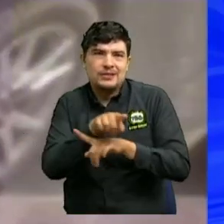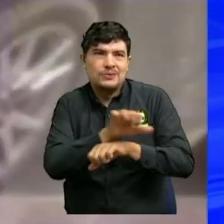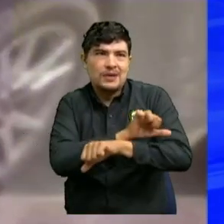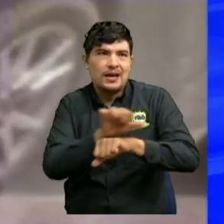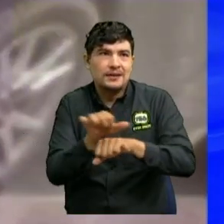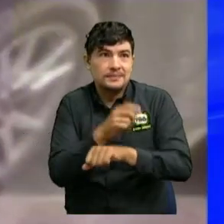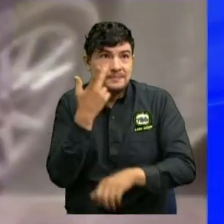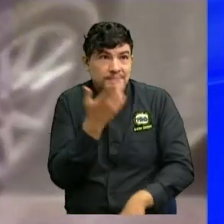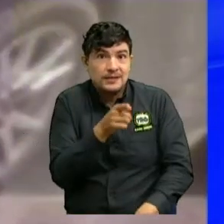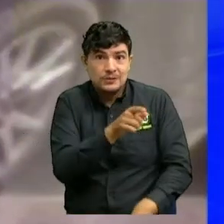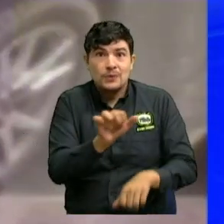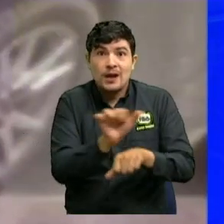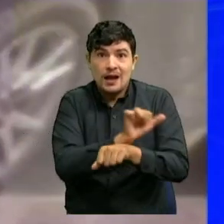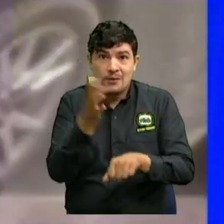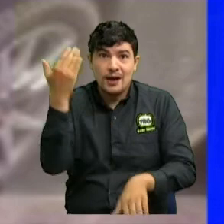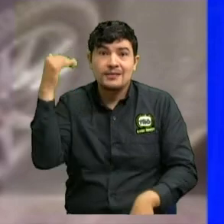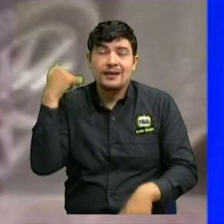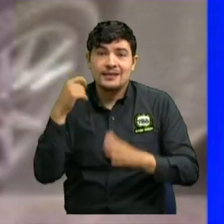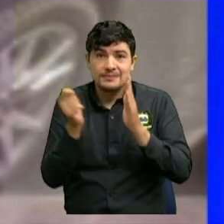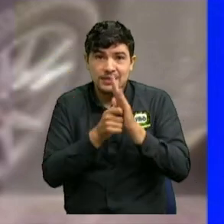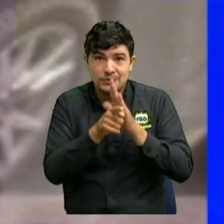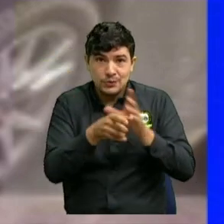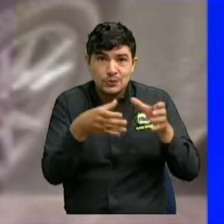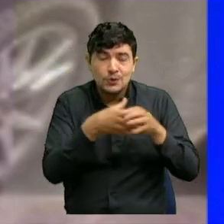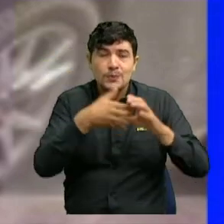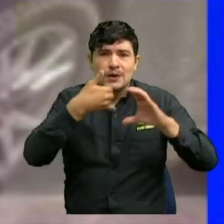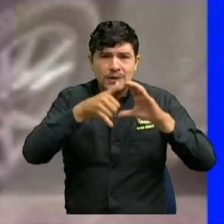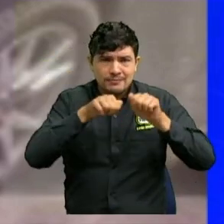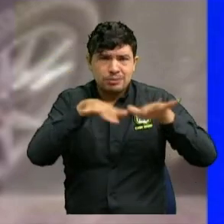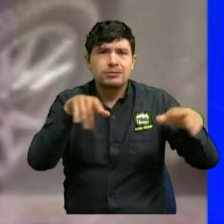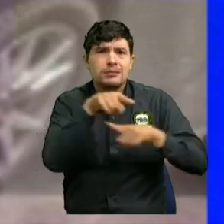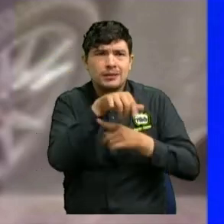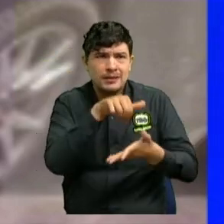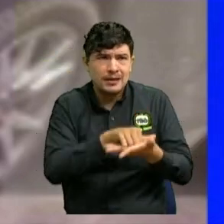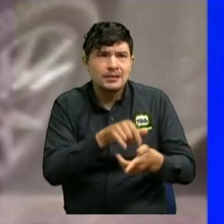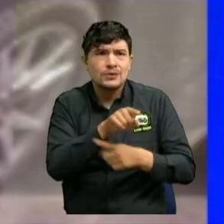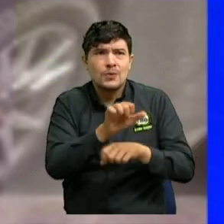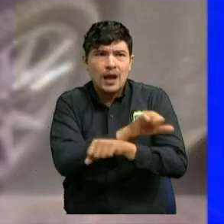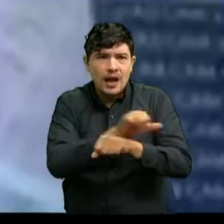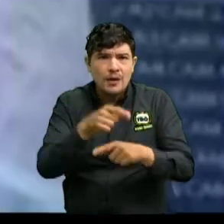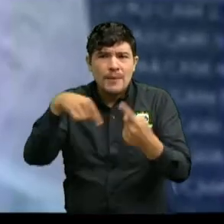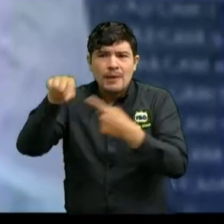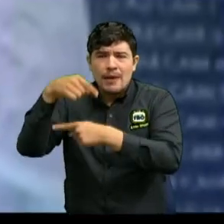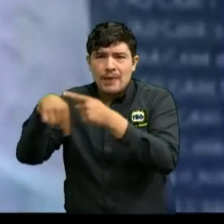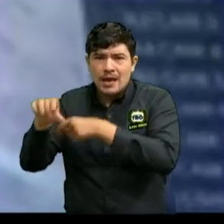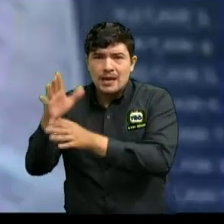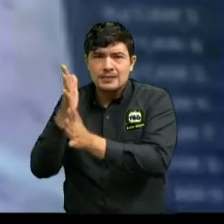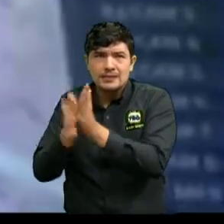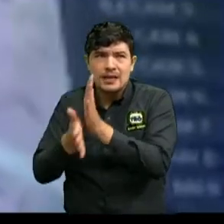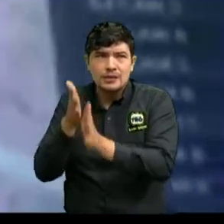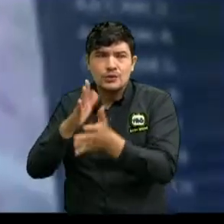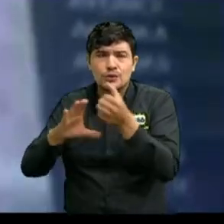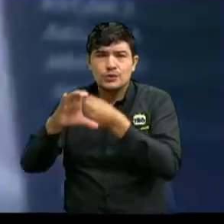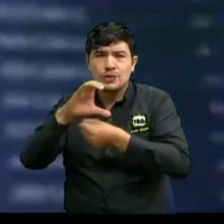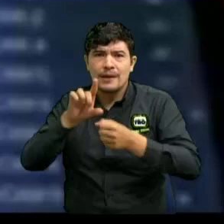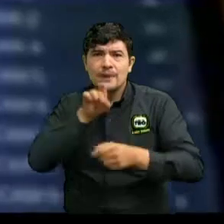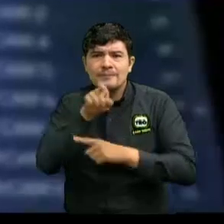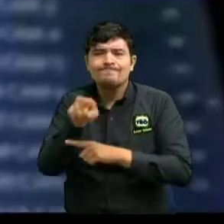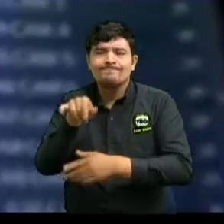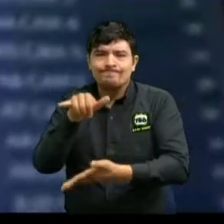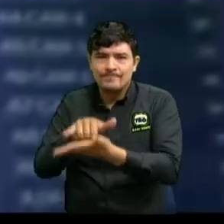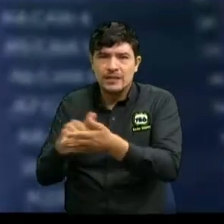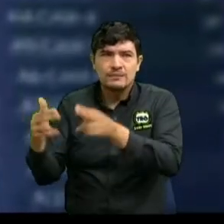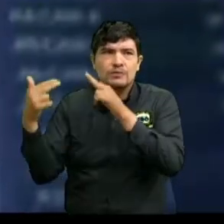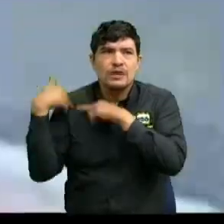Este vehículo ya lo han reportado por diferentes grupos de WhatsApp que se encuentra transitando por el centro de la capital santandereana. Ahí